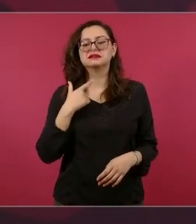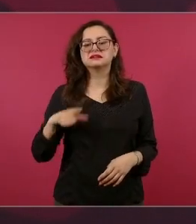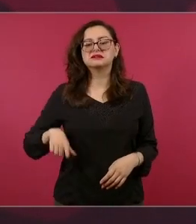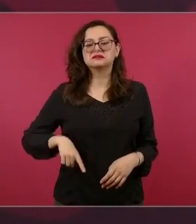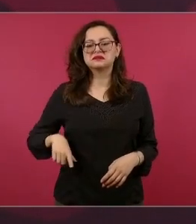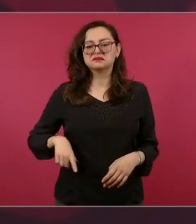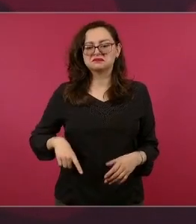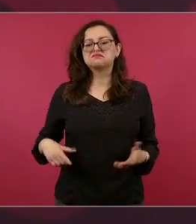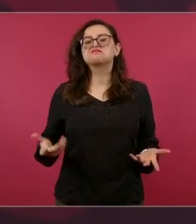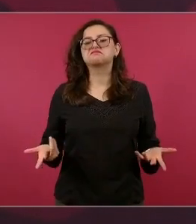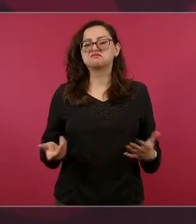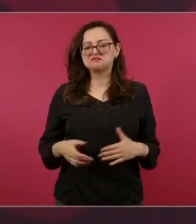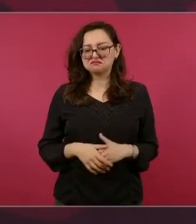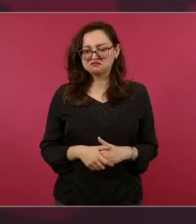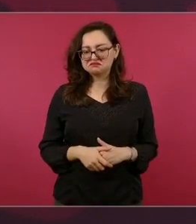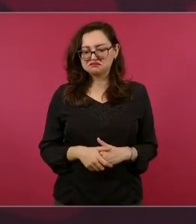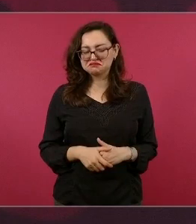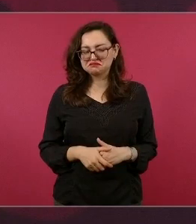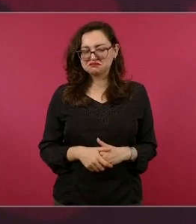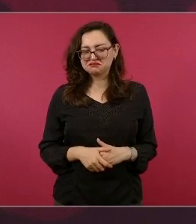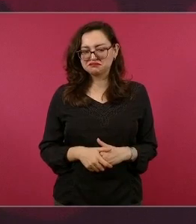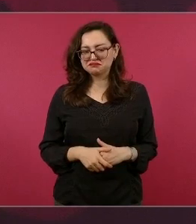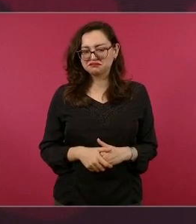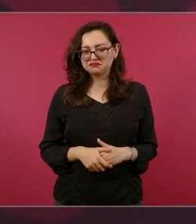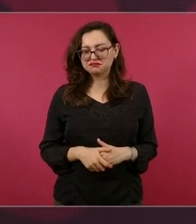a informarnos sobre eso.